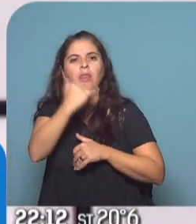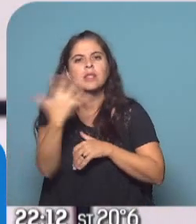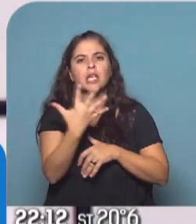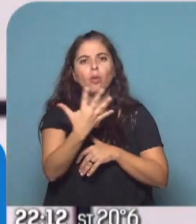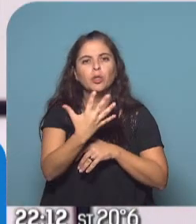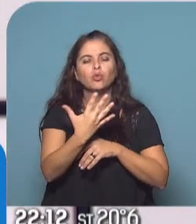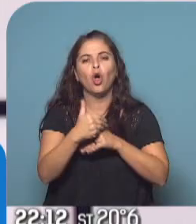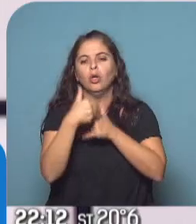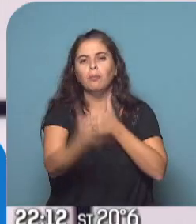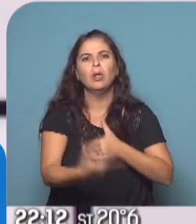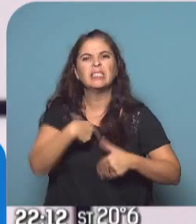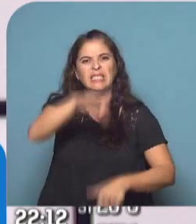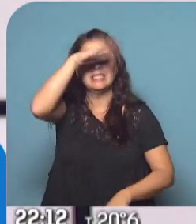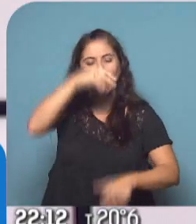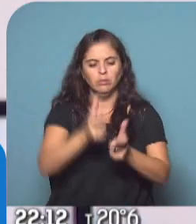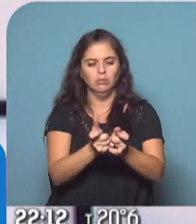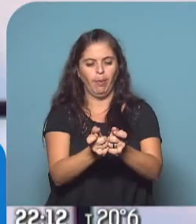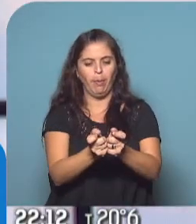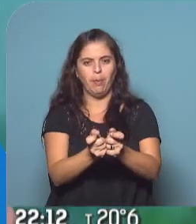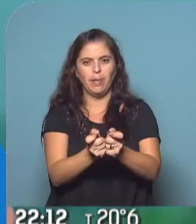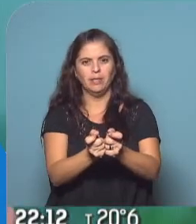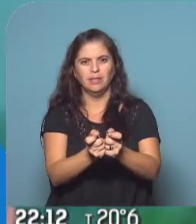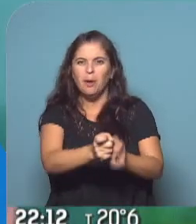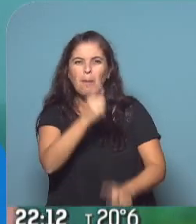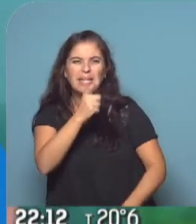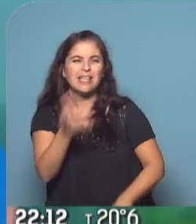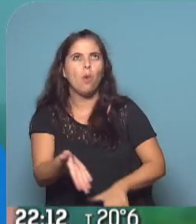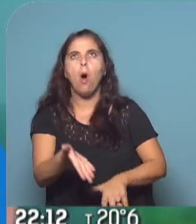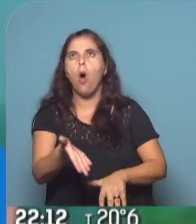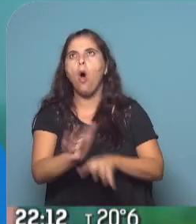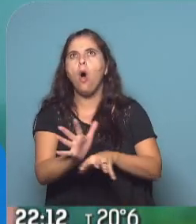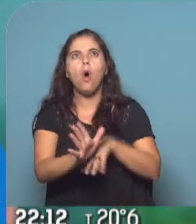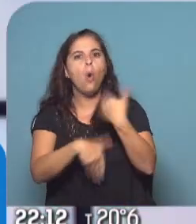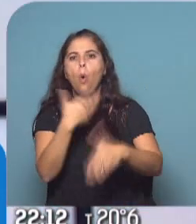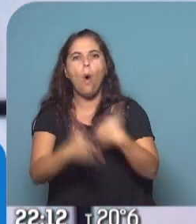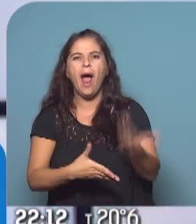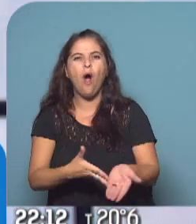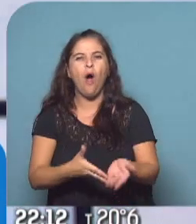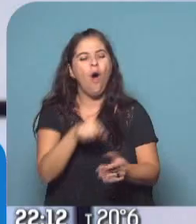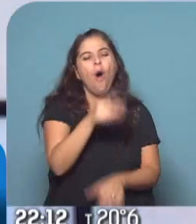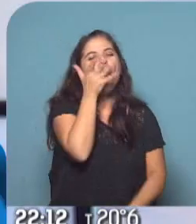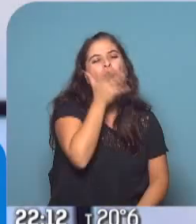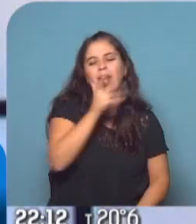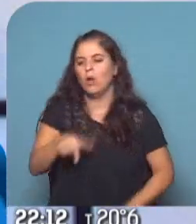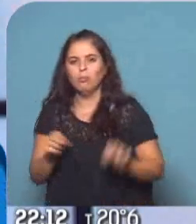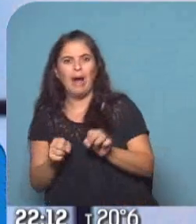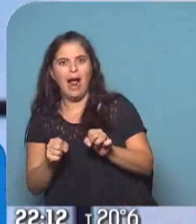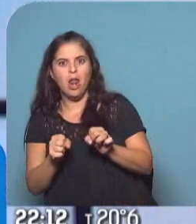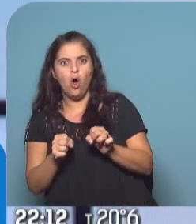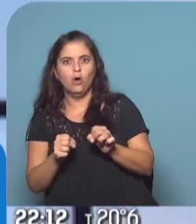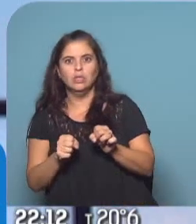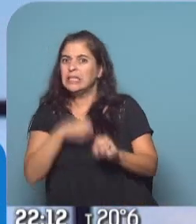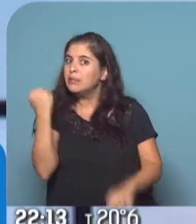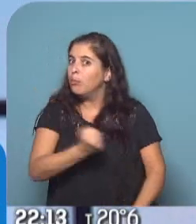se mueve estratégicamente entre el bueno y el malo, etc. Sí, pensada. Y también me parece pertinente recordar que Trump todo lo